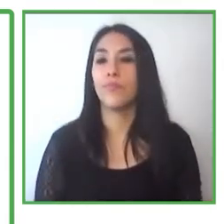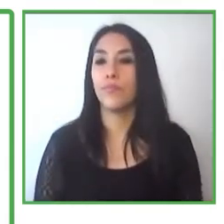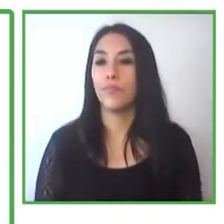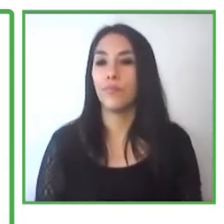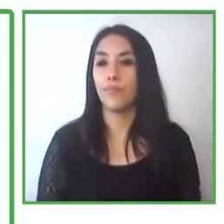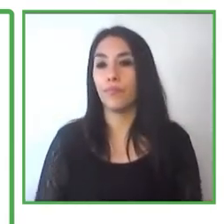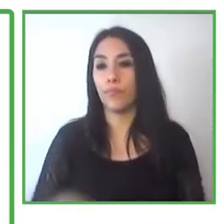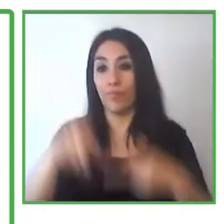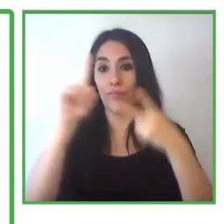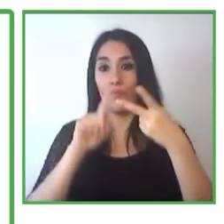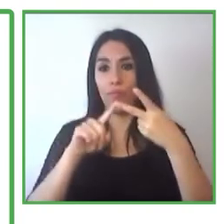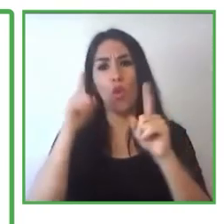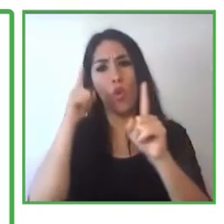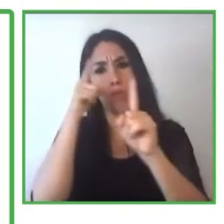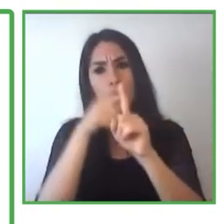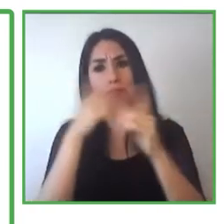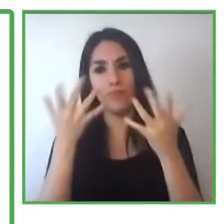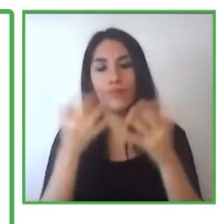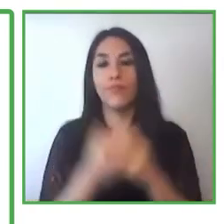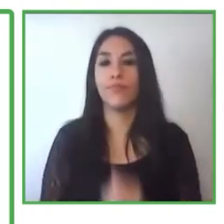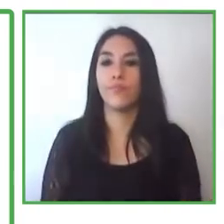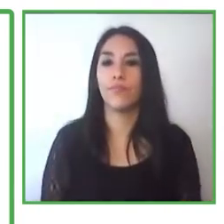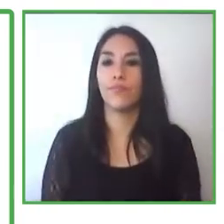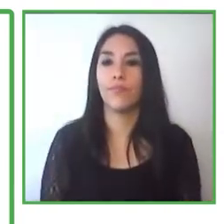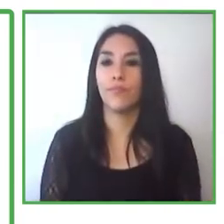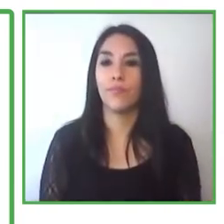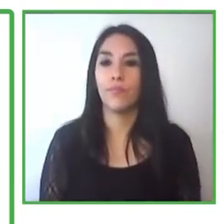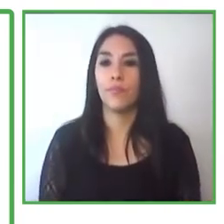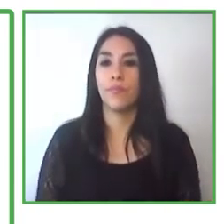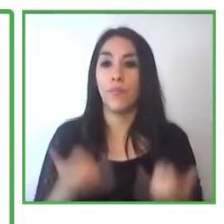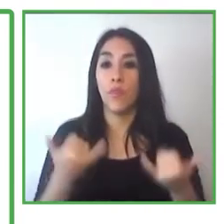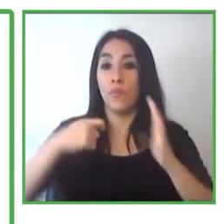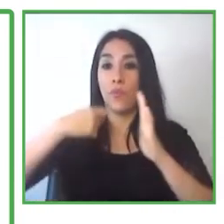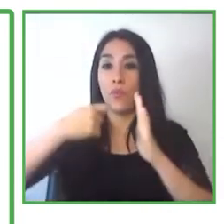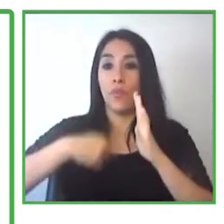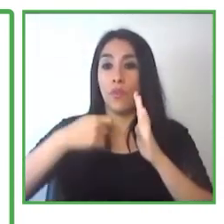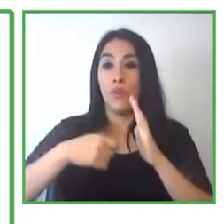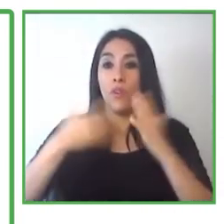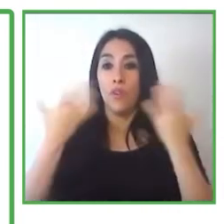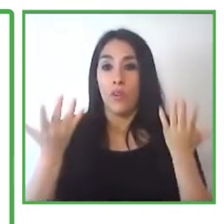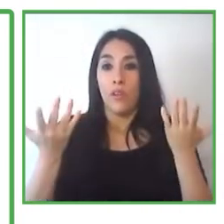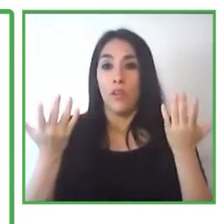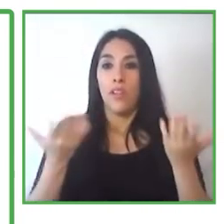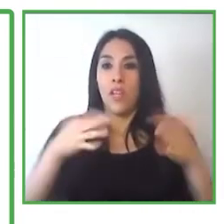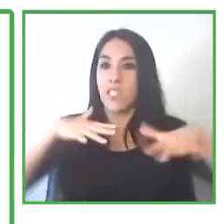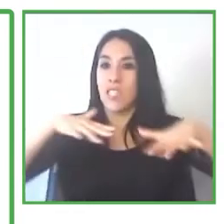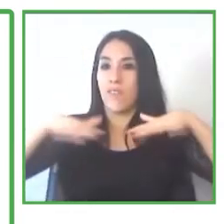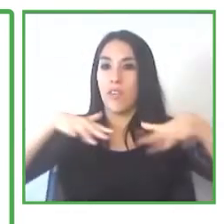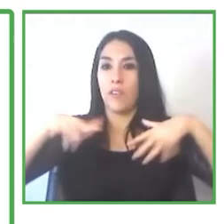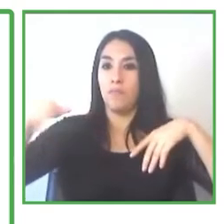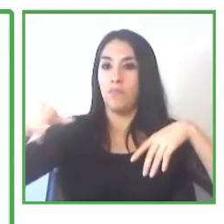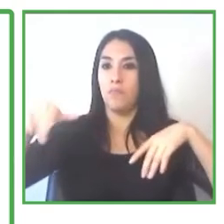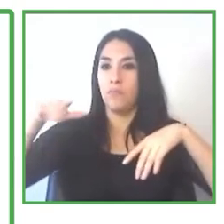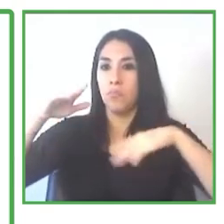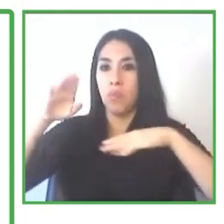es, al final, es un programa que acaba siendo un servicio para las empresas.